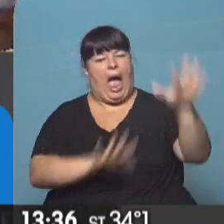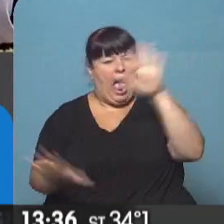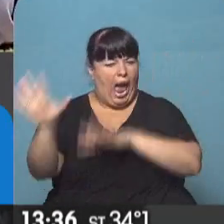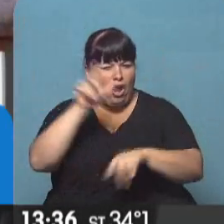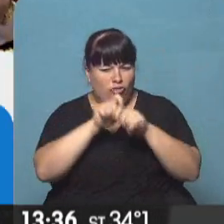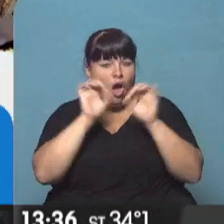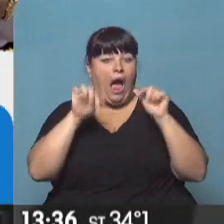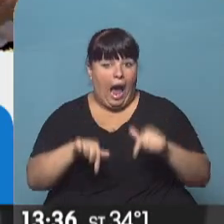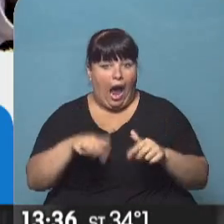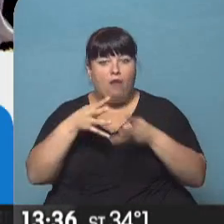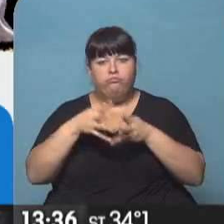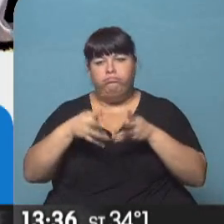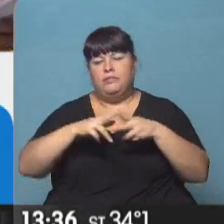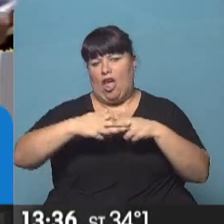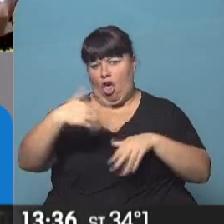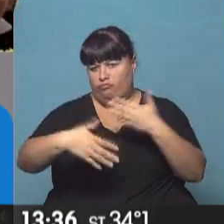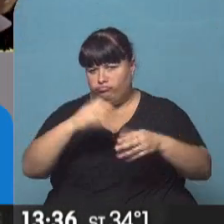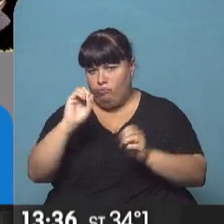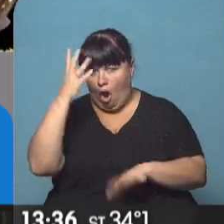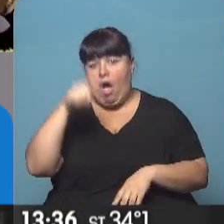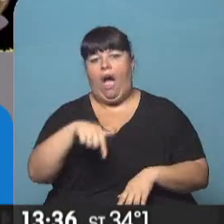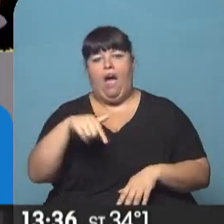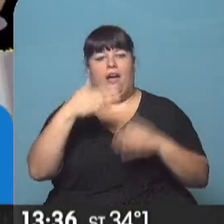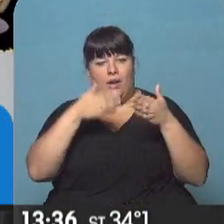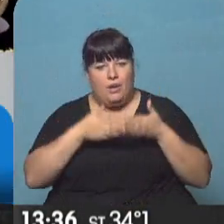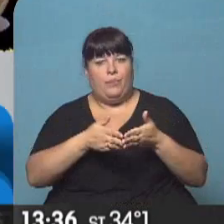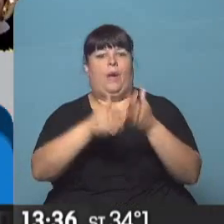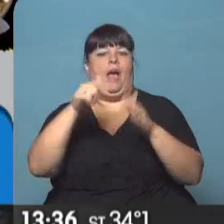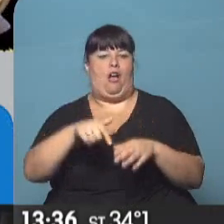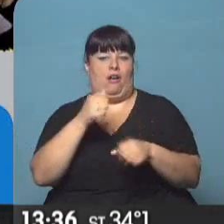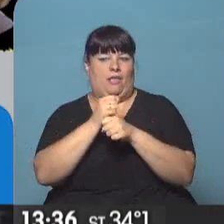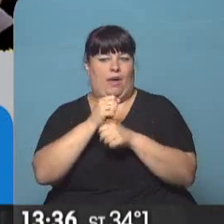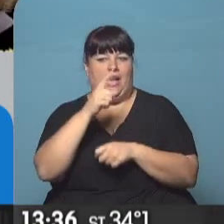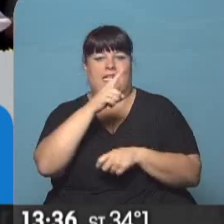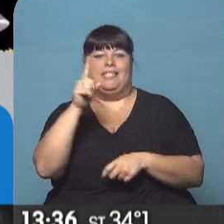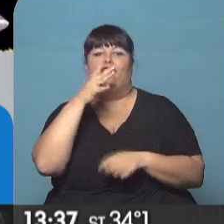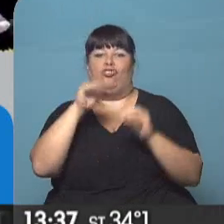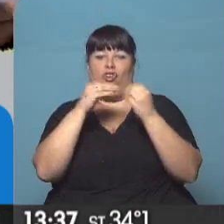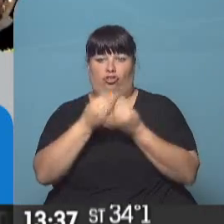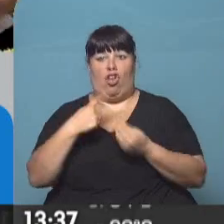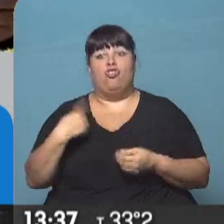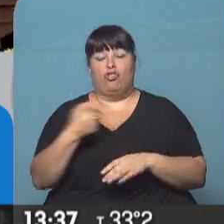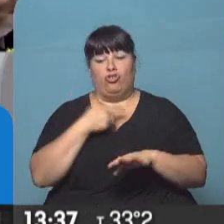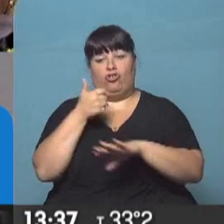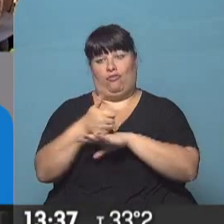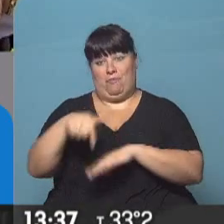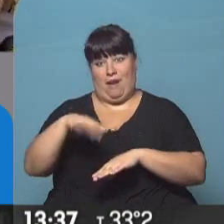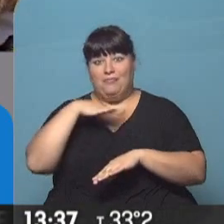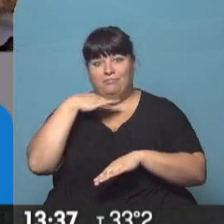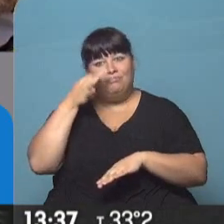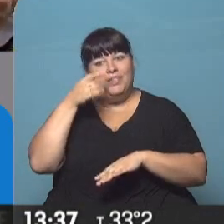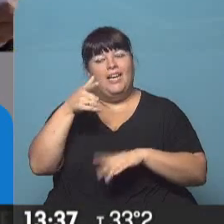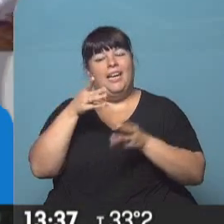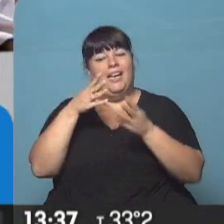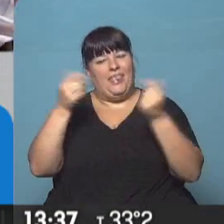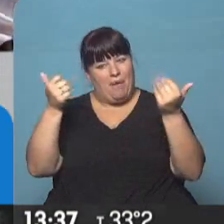reacondicionado, y ahora con aparato de última tecnología está cumpliendo esta misión 114. Nosotros estuvimos en esta despedida junto